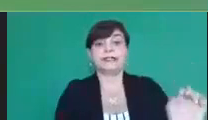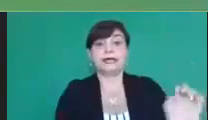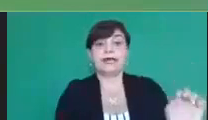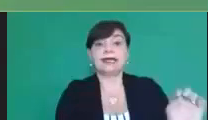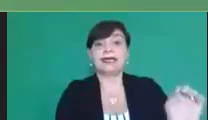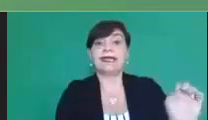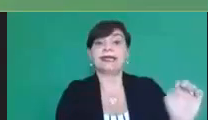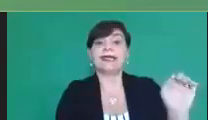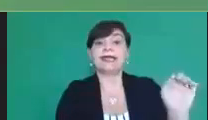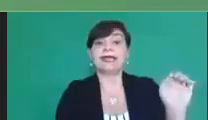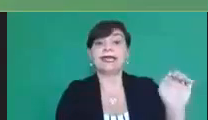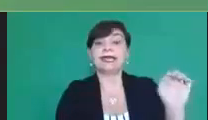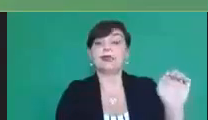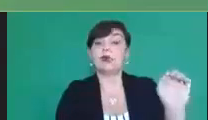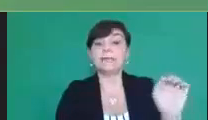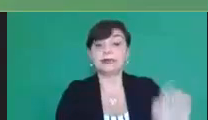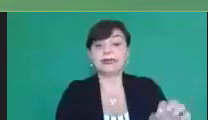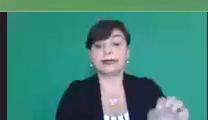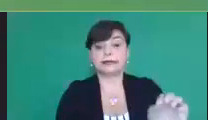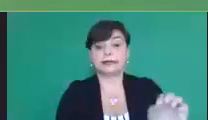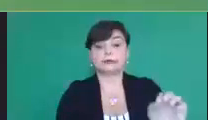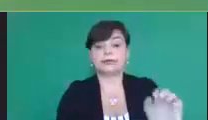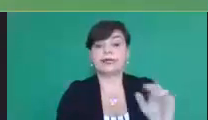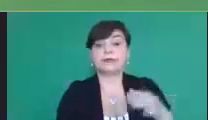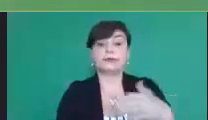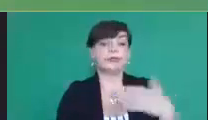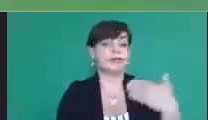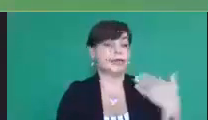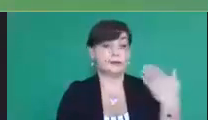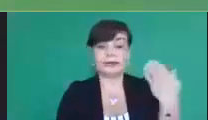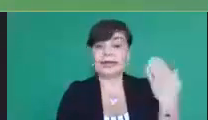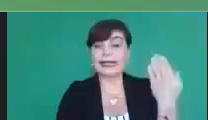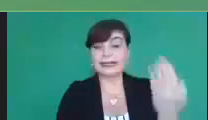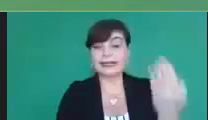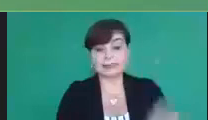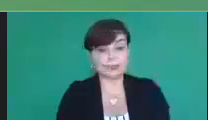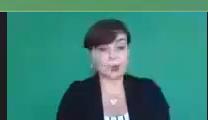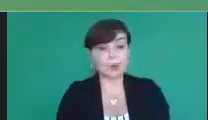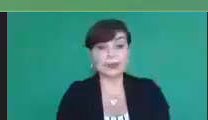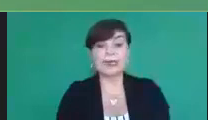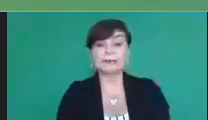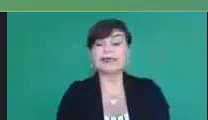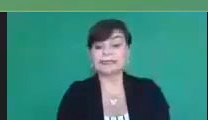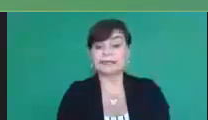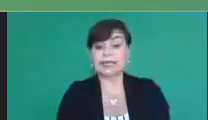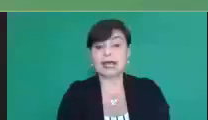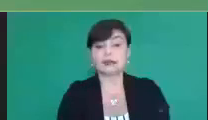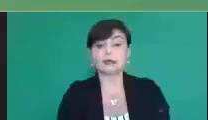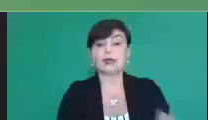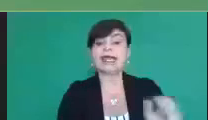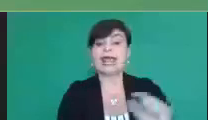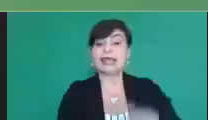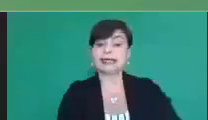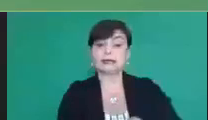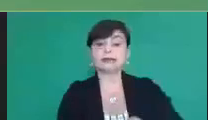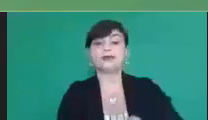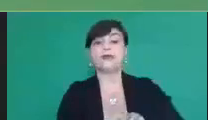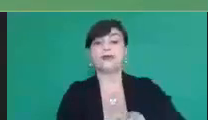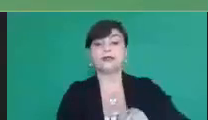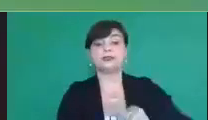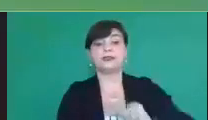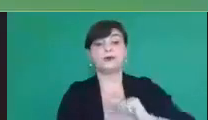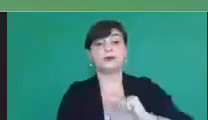Porcentaje que no aplica. Ya vimos que el que se cumple es bastante alto, el que no se